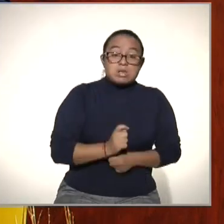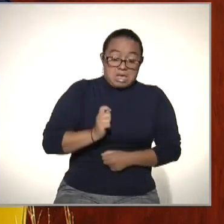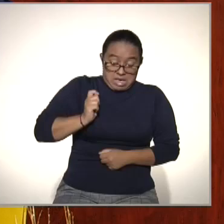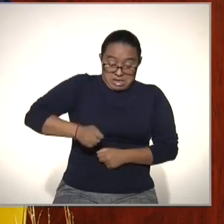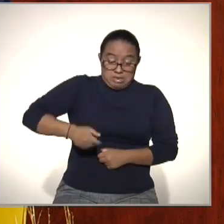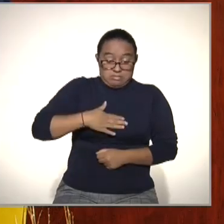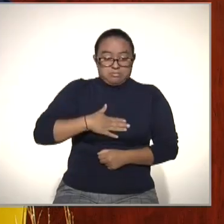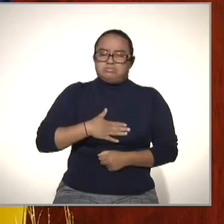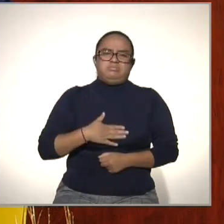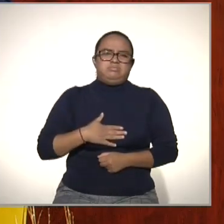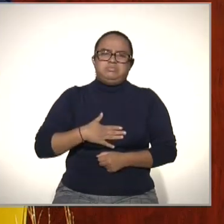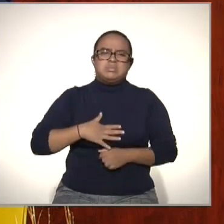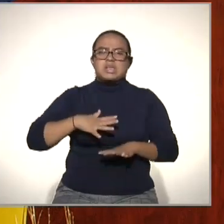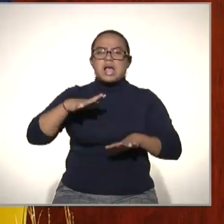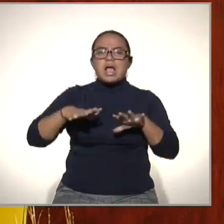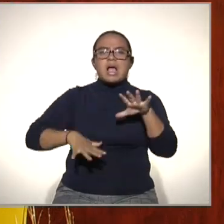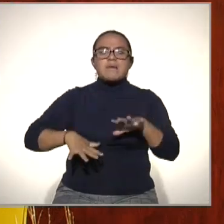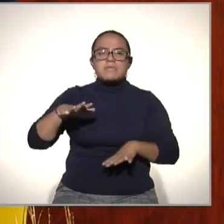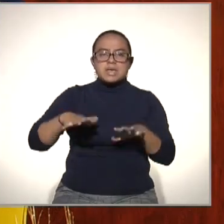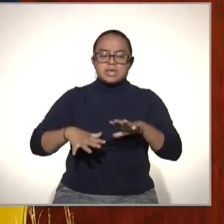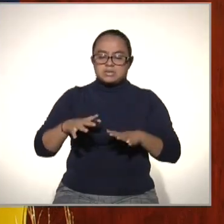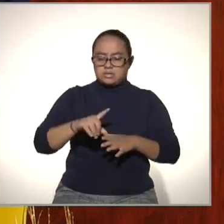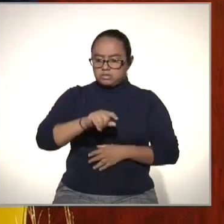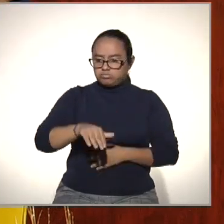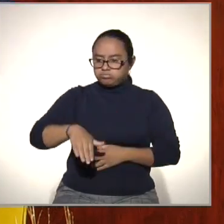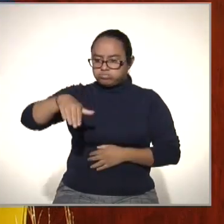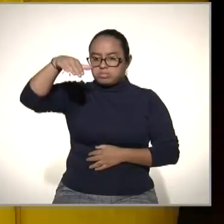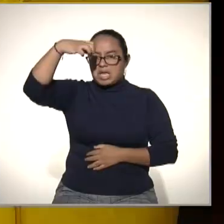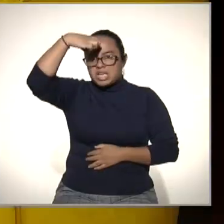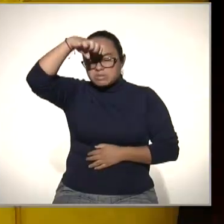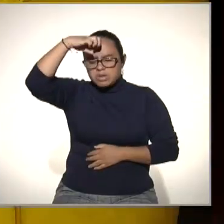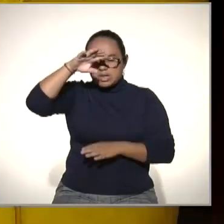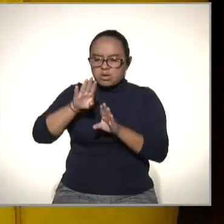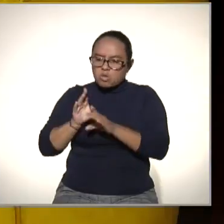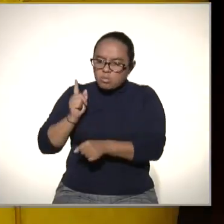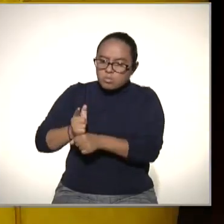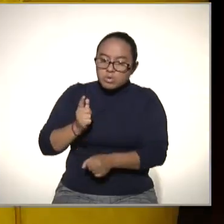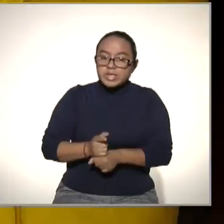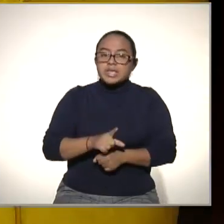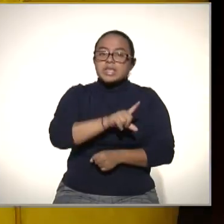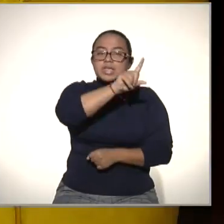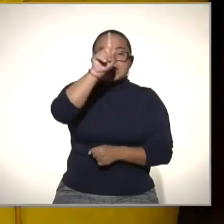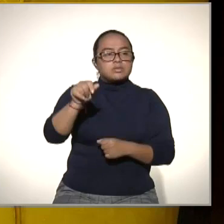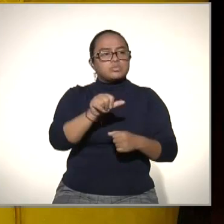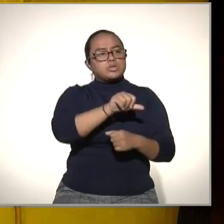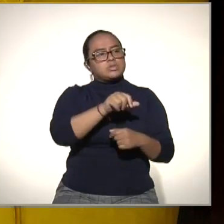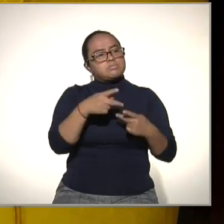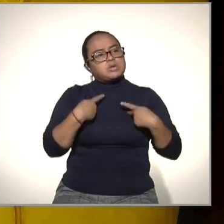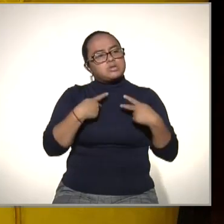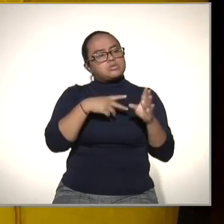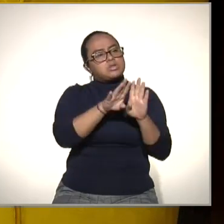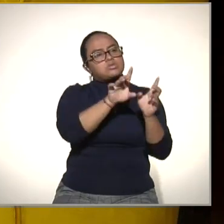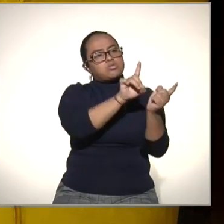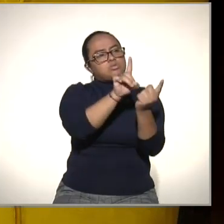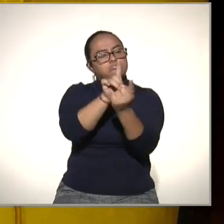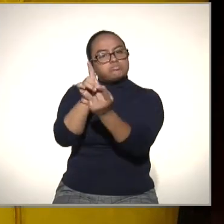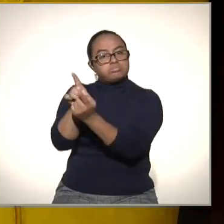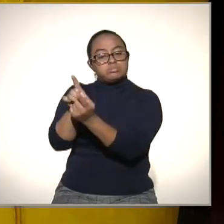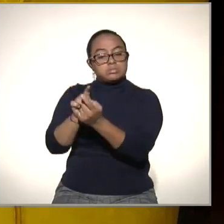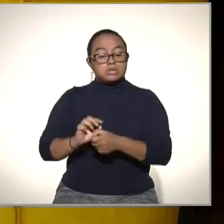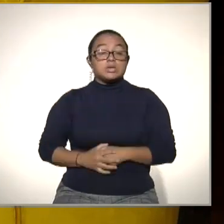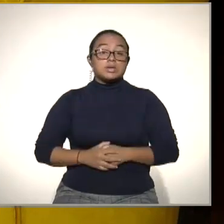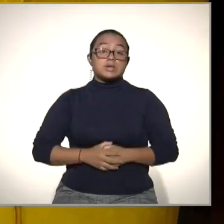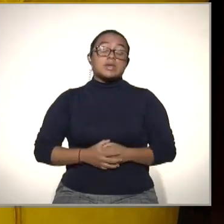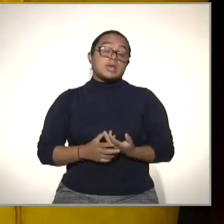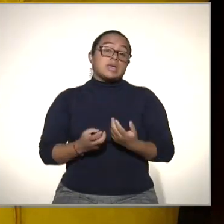somos, sino que nos vamos haciendo con la experiencia y esa experiencia implica cómo nos relacionamos con las otras personas. Y eso va a